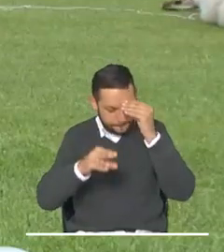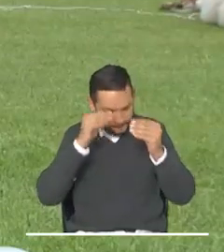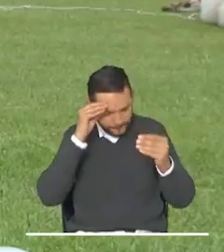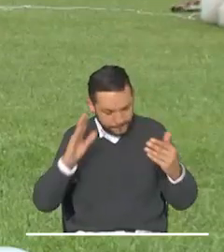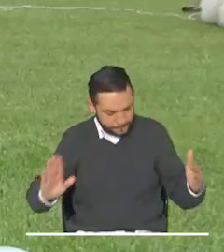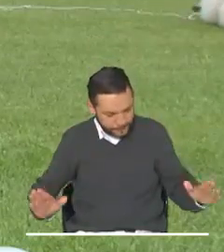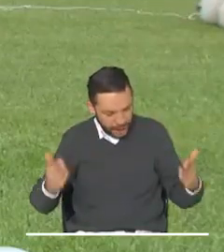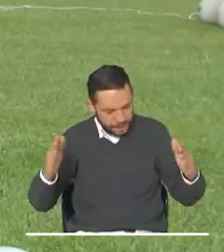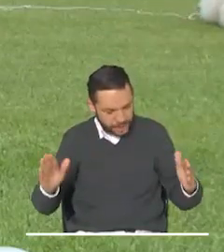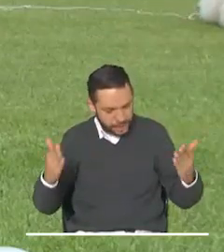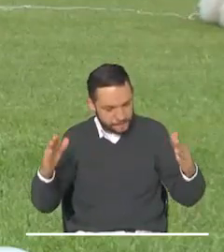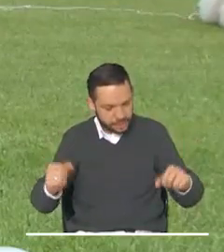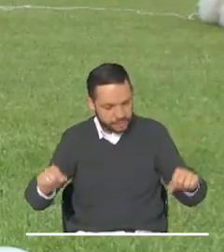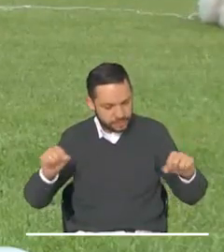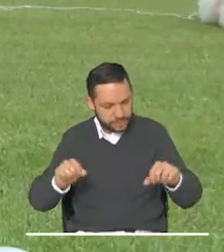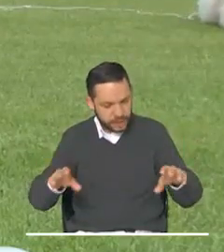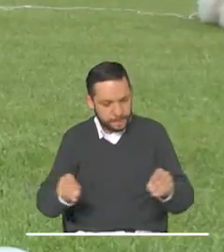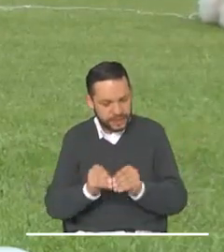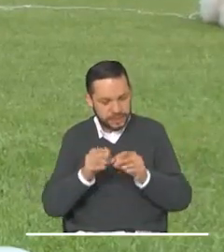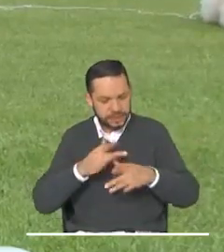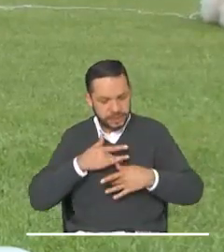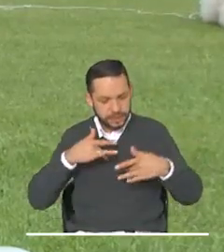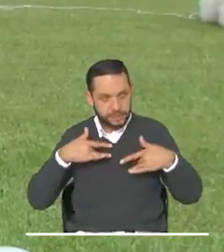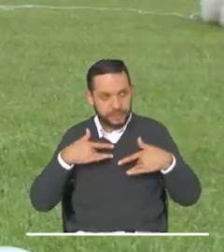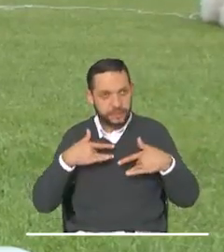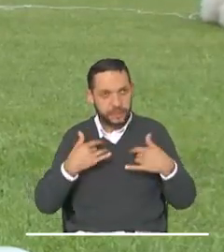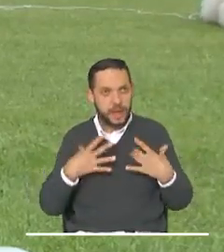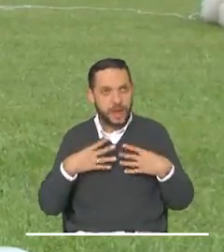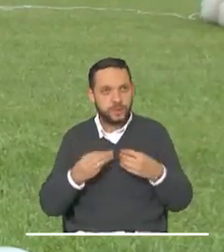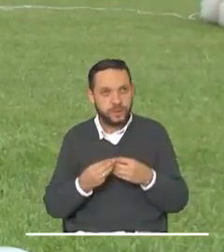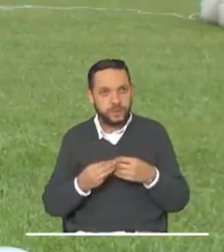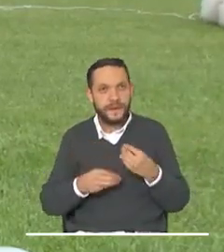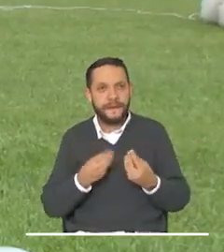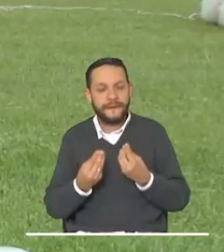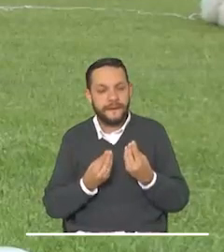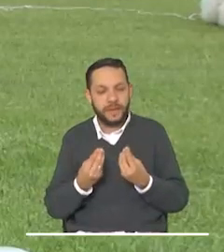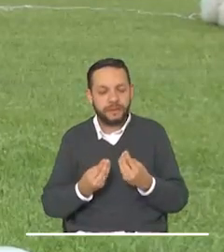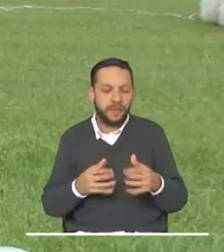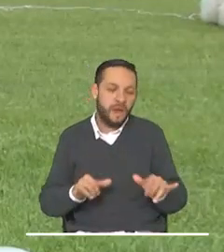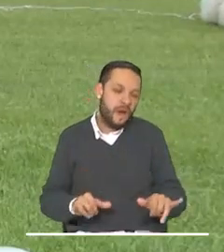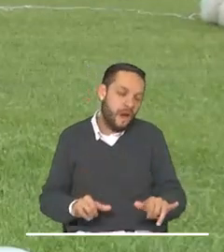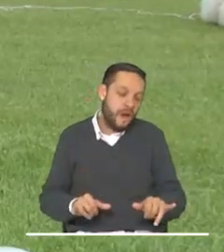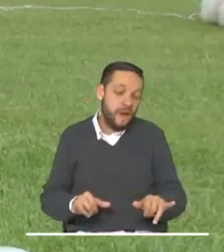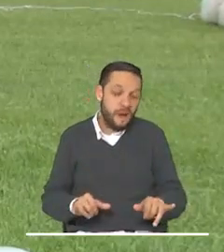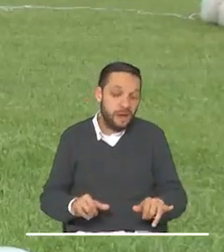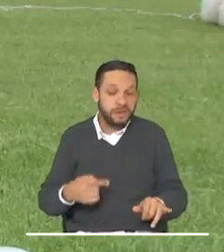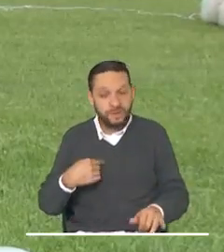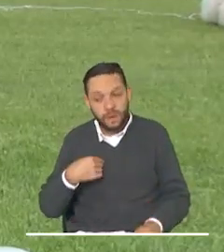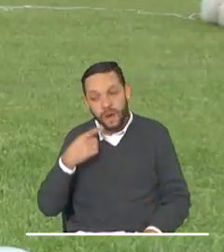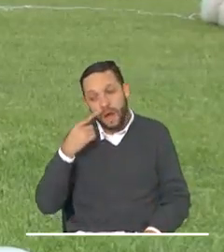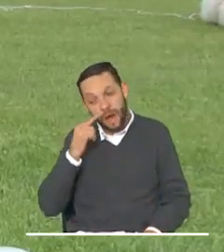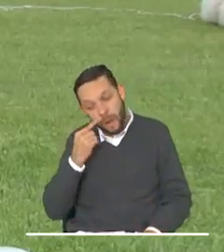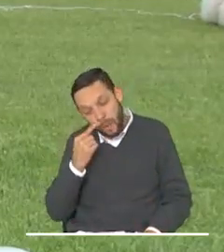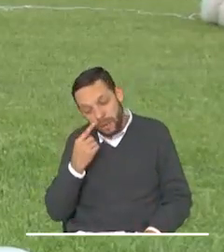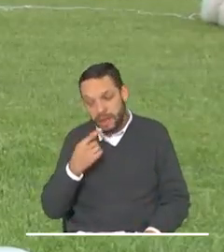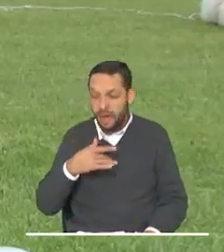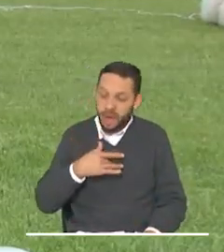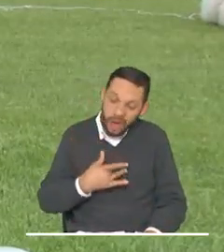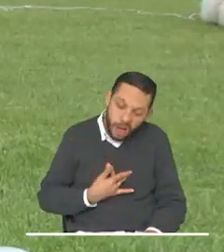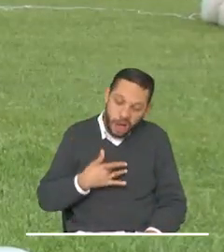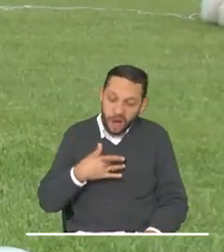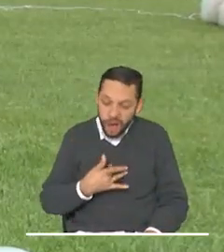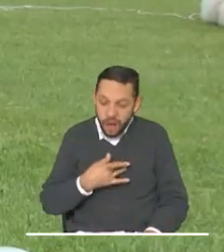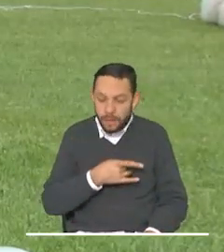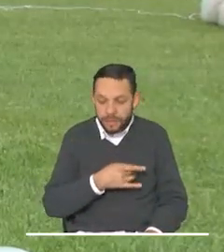para algo reconocen lo patológico es quedarme allí es diferente yo sentir algo de tristeza a